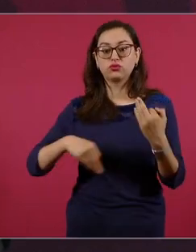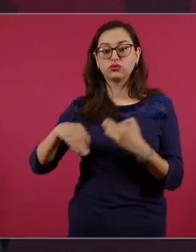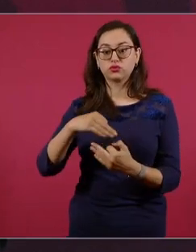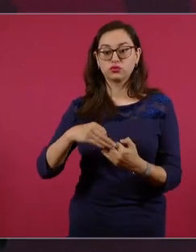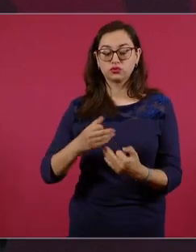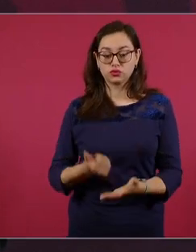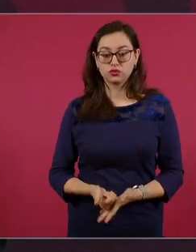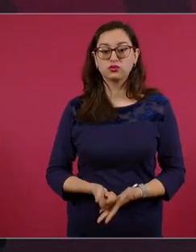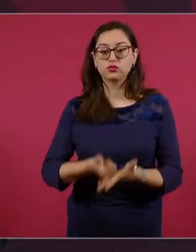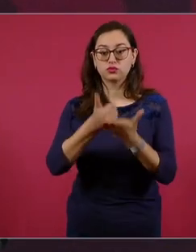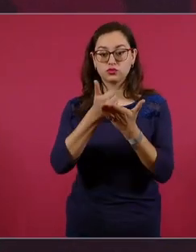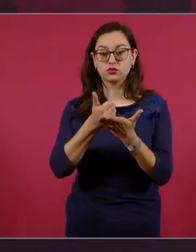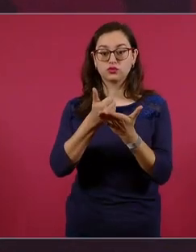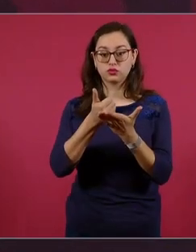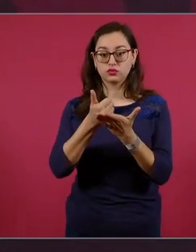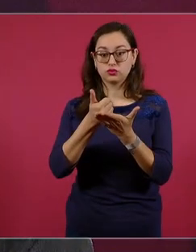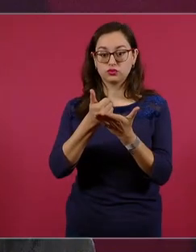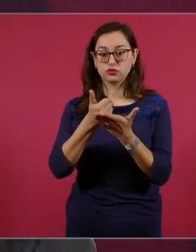y